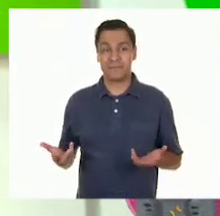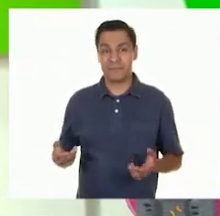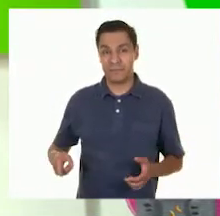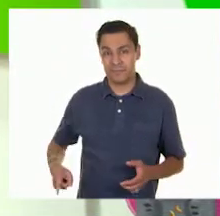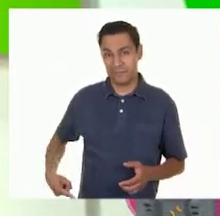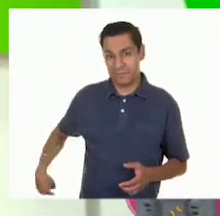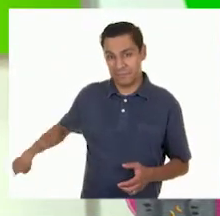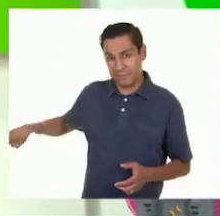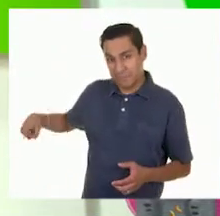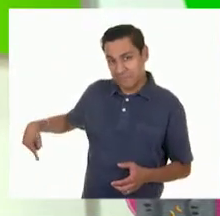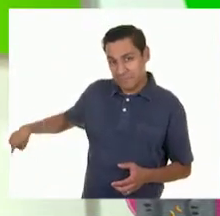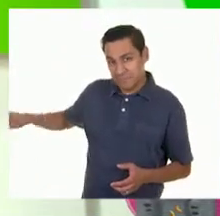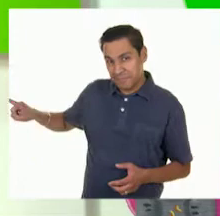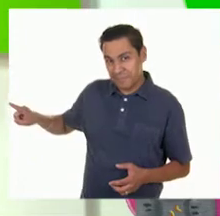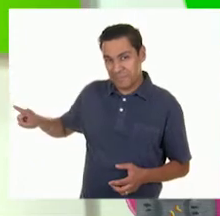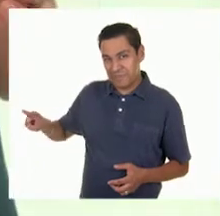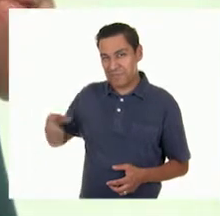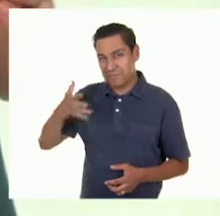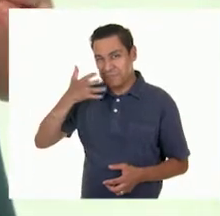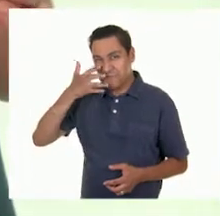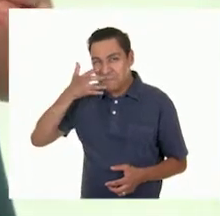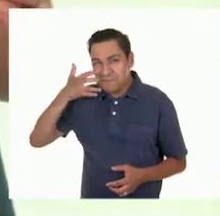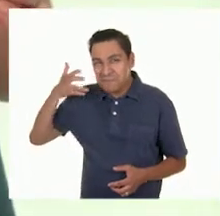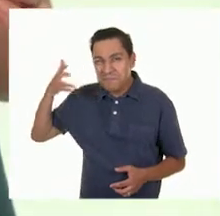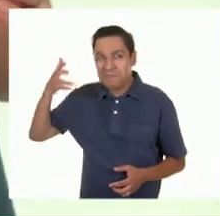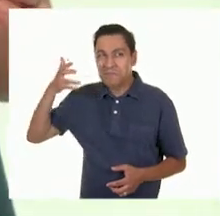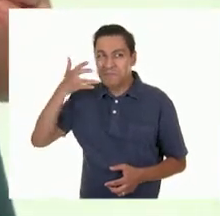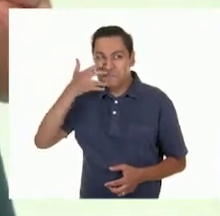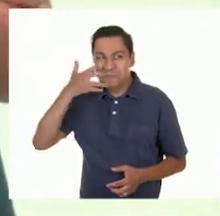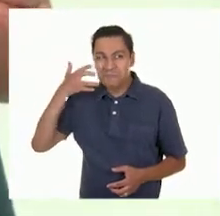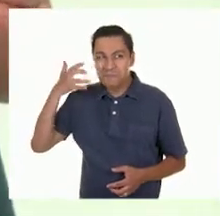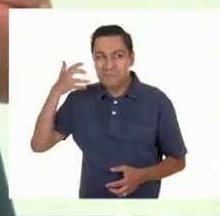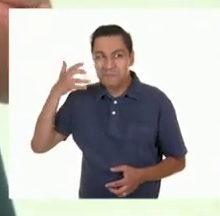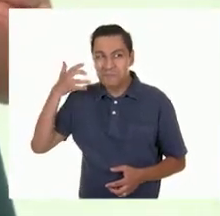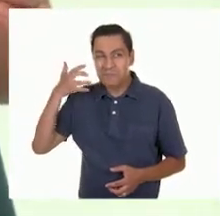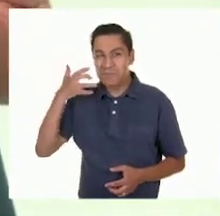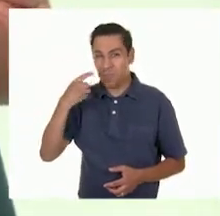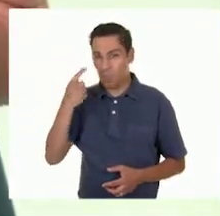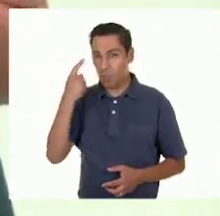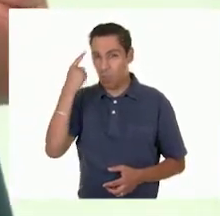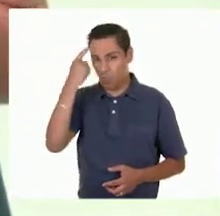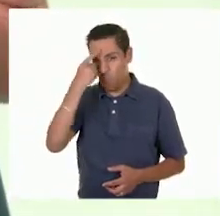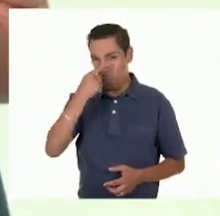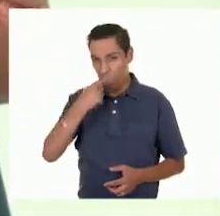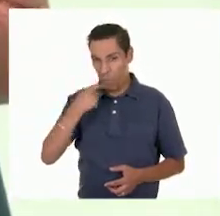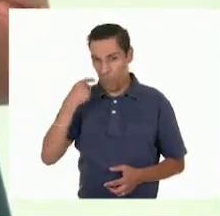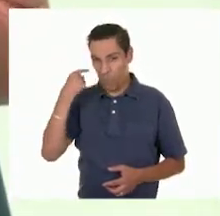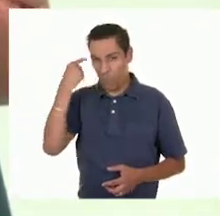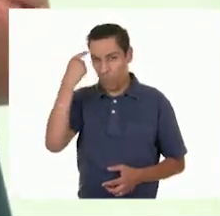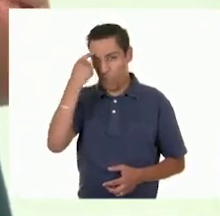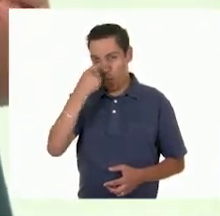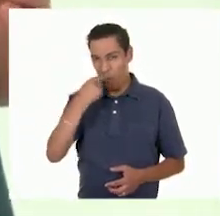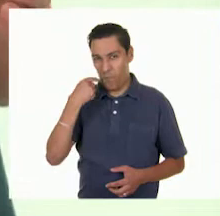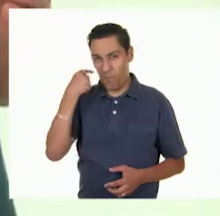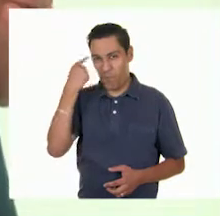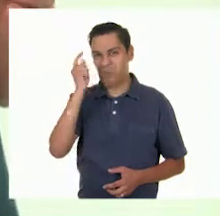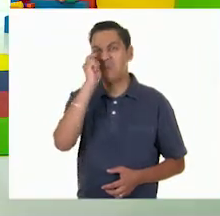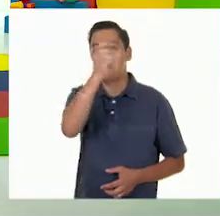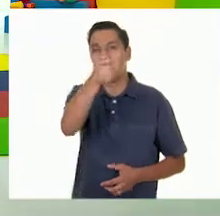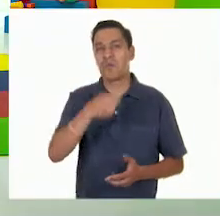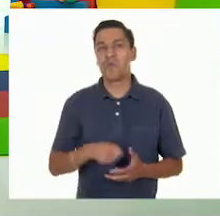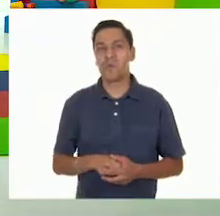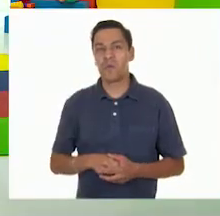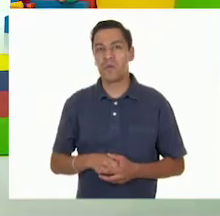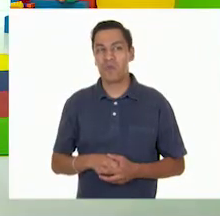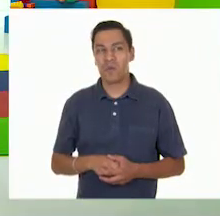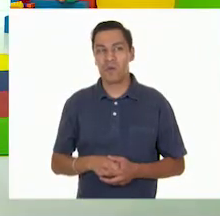cola de gato y finalmente este ojo de que desista de